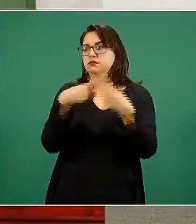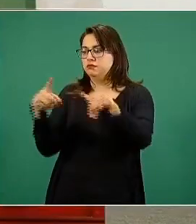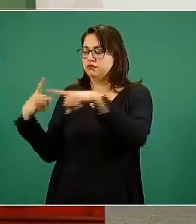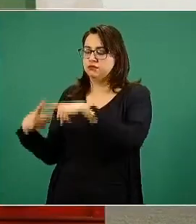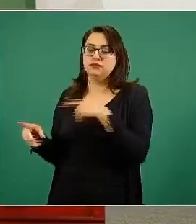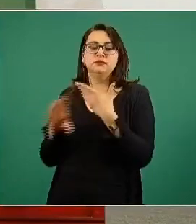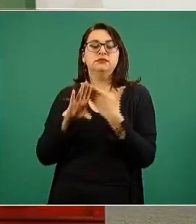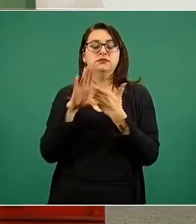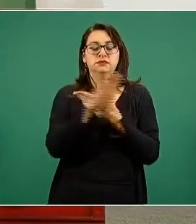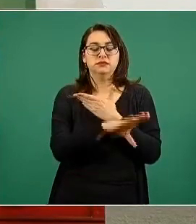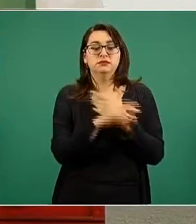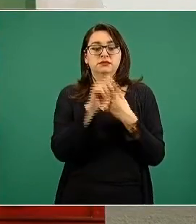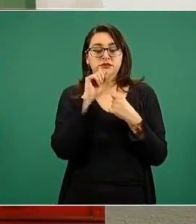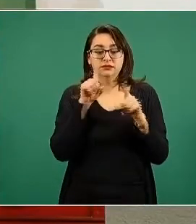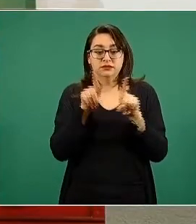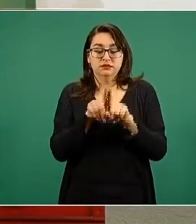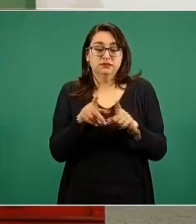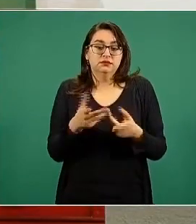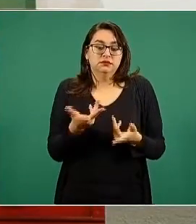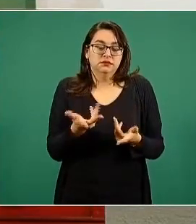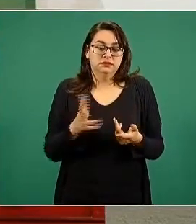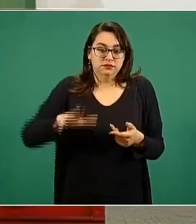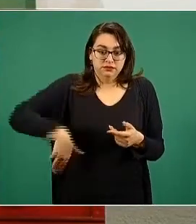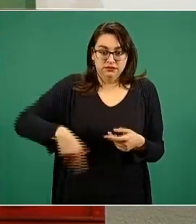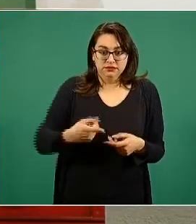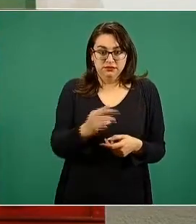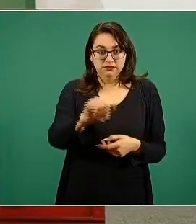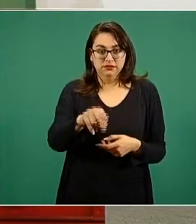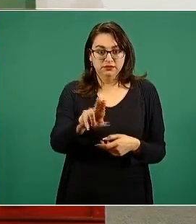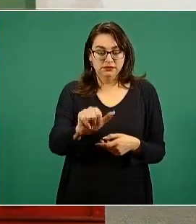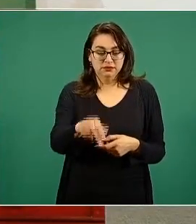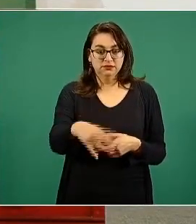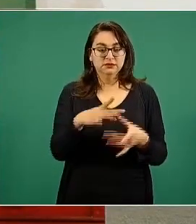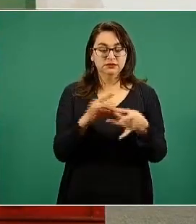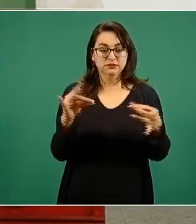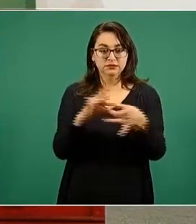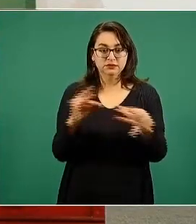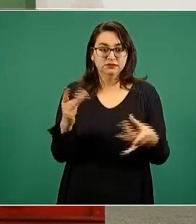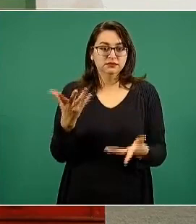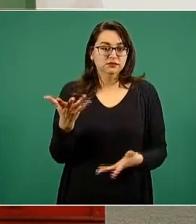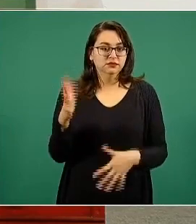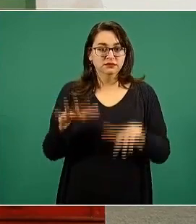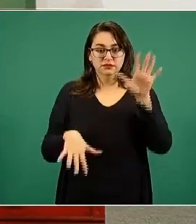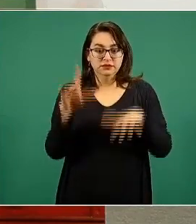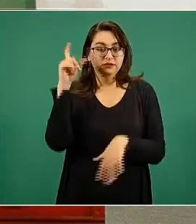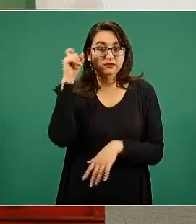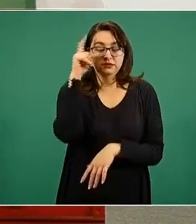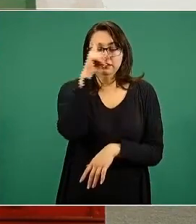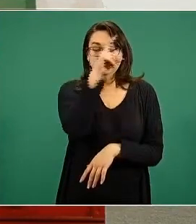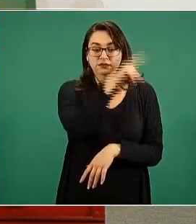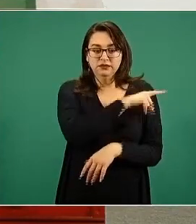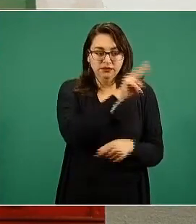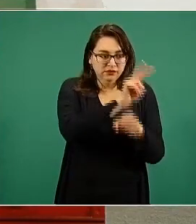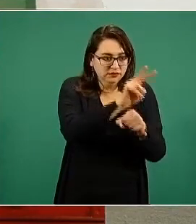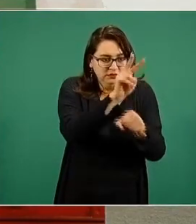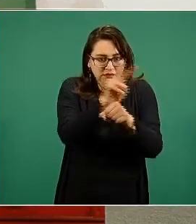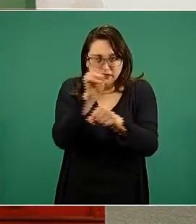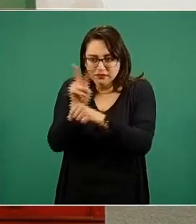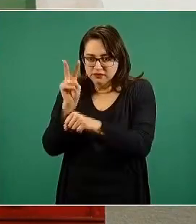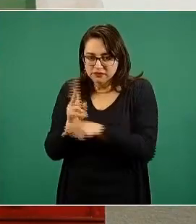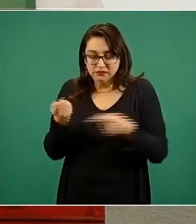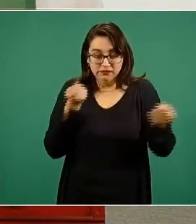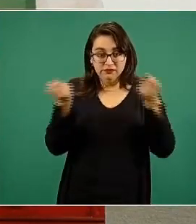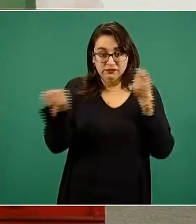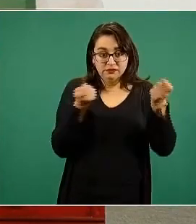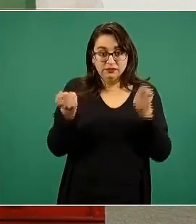menciona Juan, a veces es poco posible hacer una vigilancia y